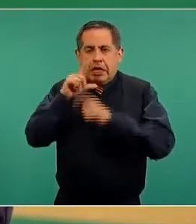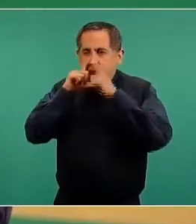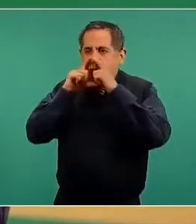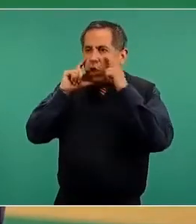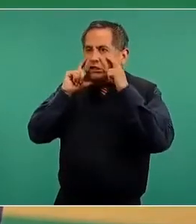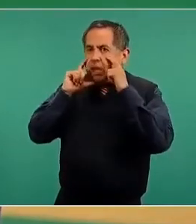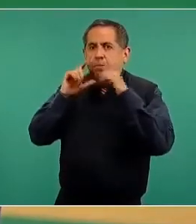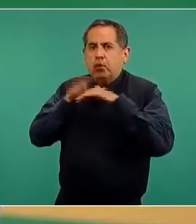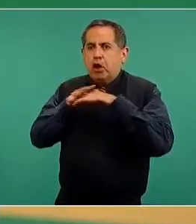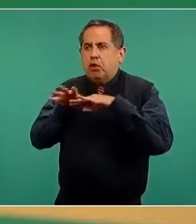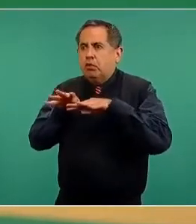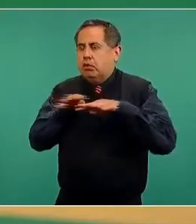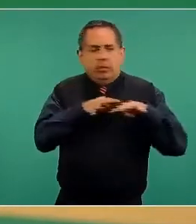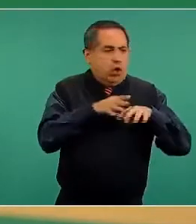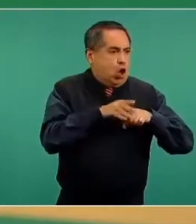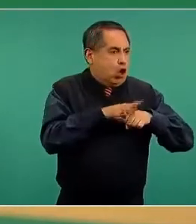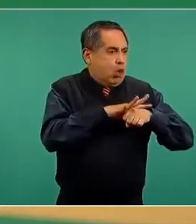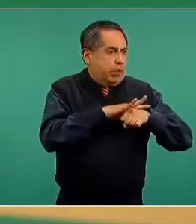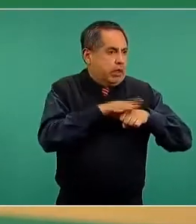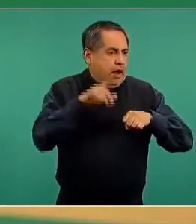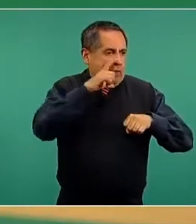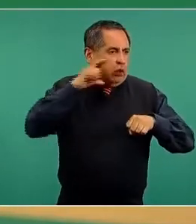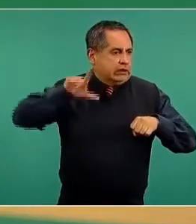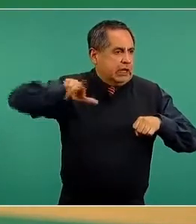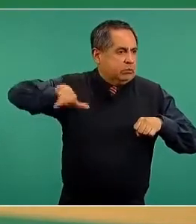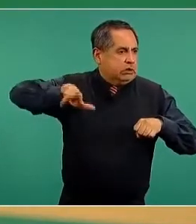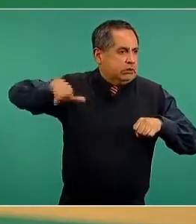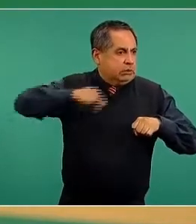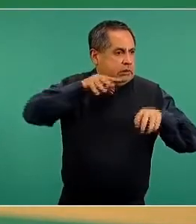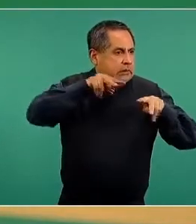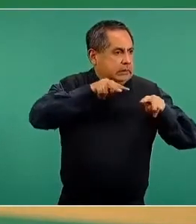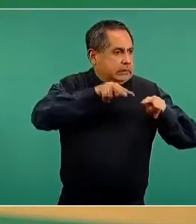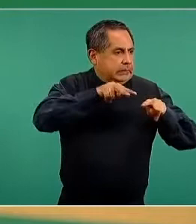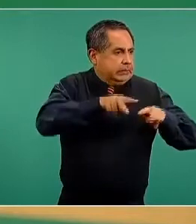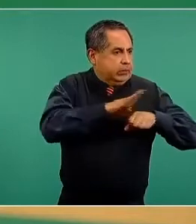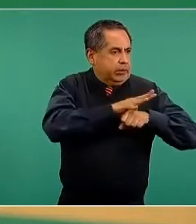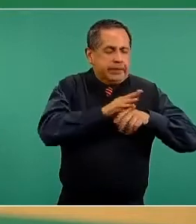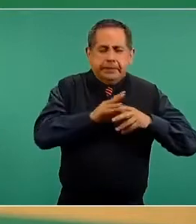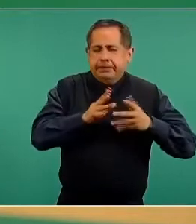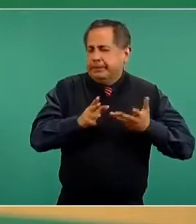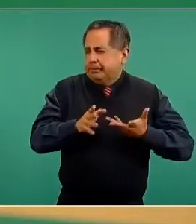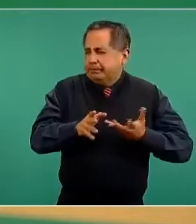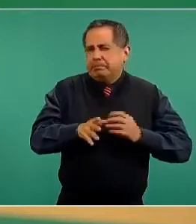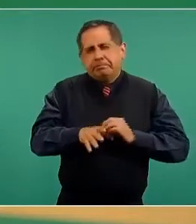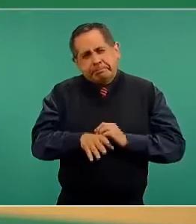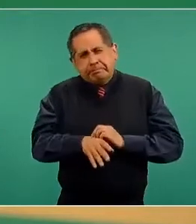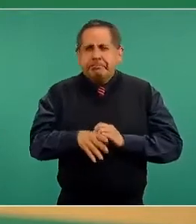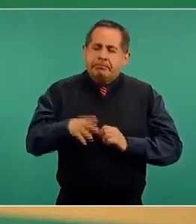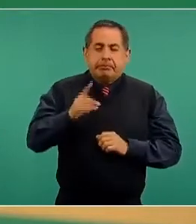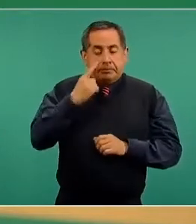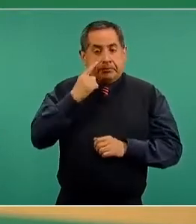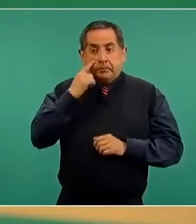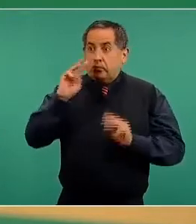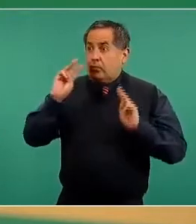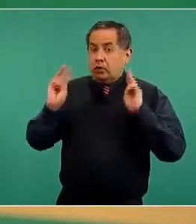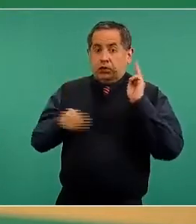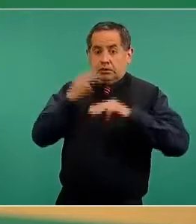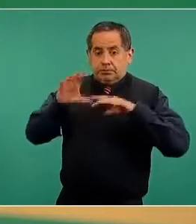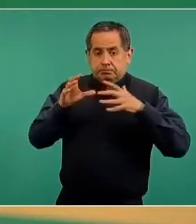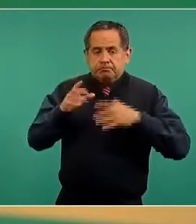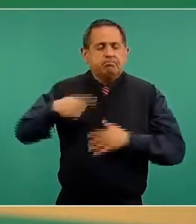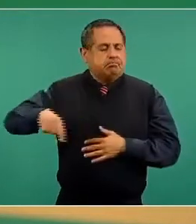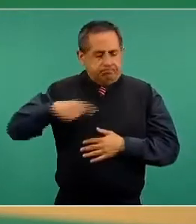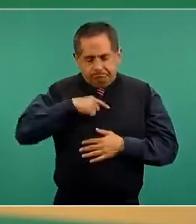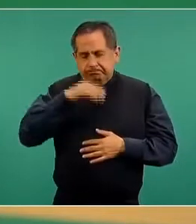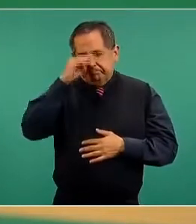COVID. Es un aspecto muy importante que los sistemas de vigilancia de influenza en el mundo hemos tomado en